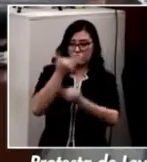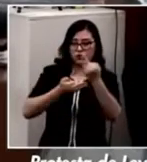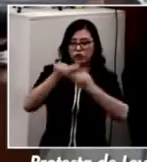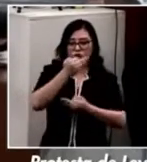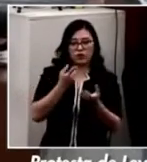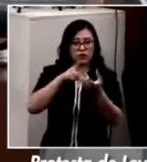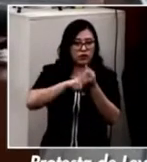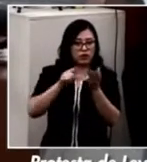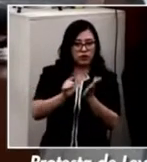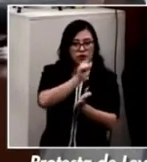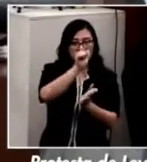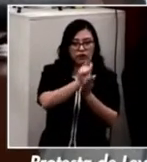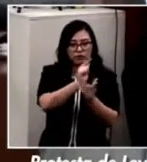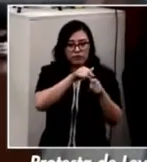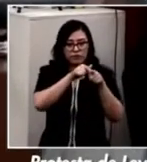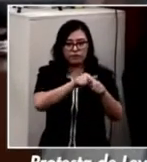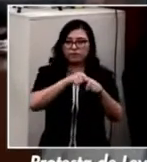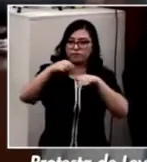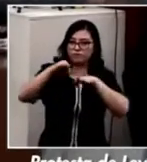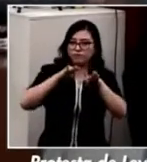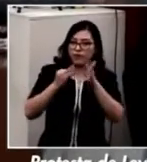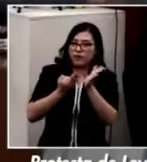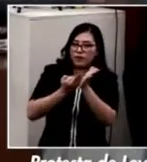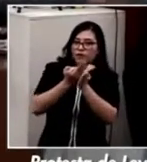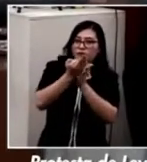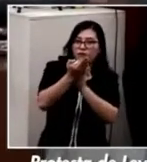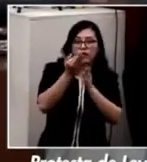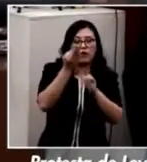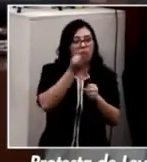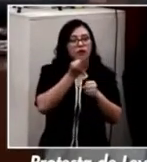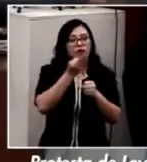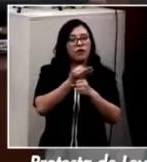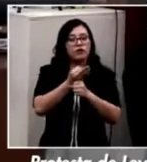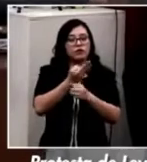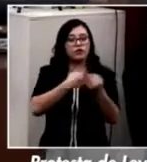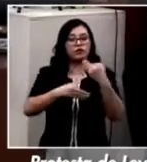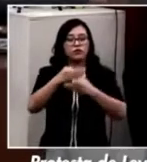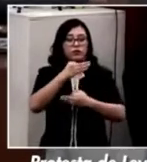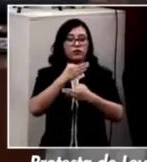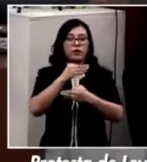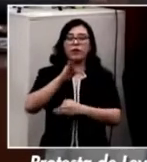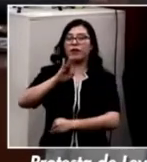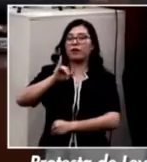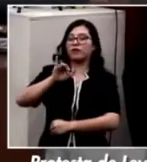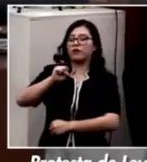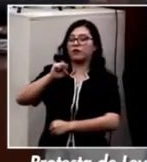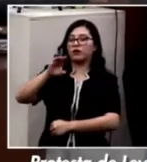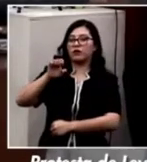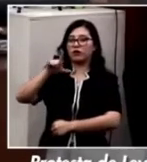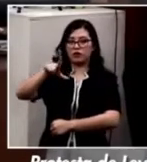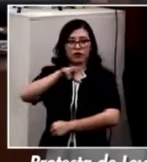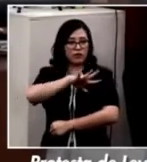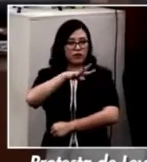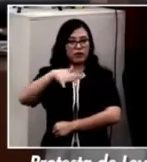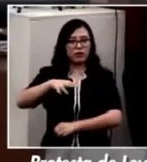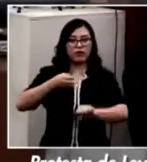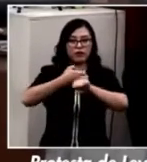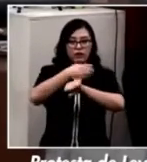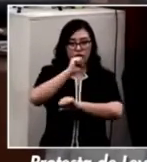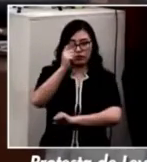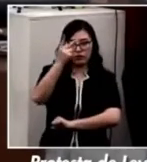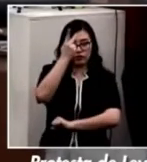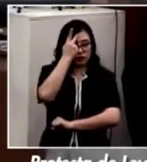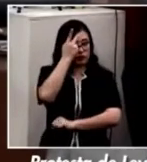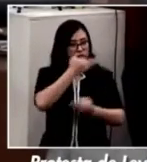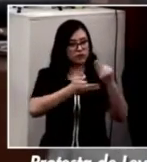respectivas en las áreas de que nos corresponden. Sin embargo, he de referirte que, como tú bien lo refieres, y el mensaje es para